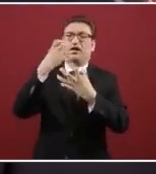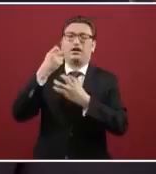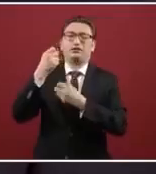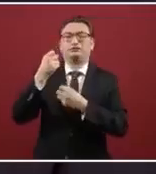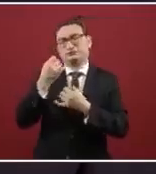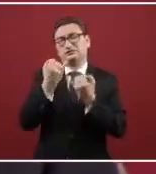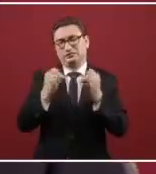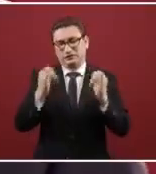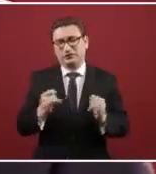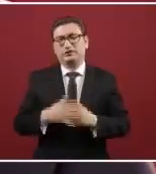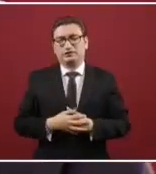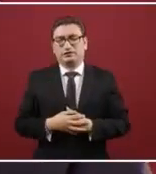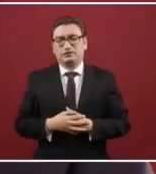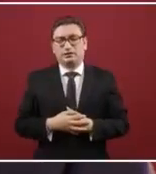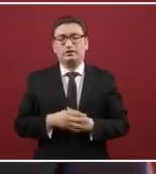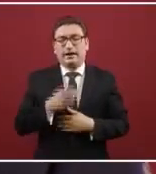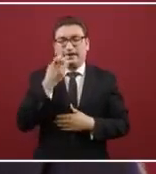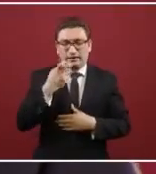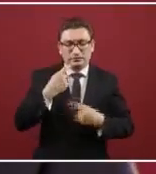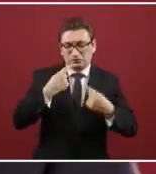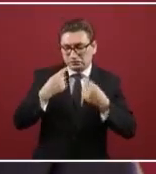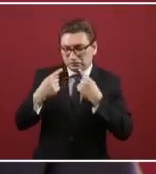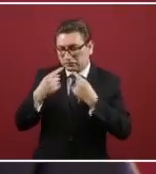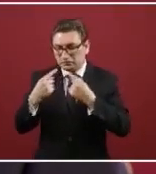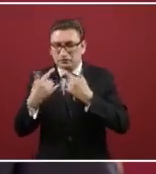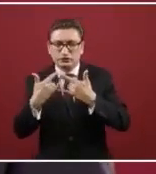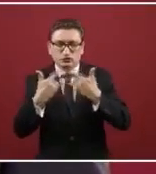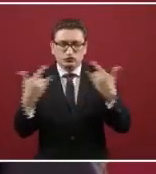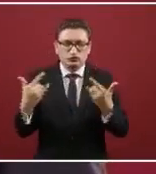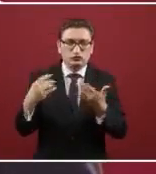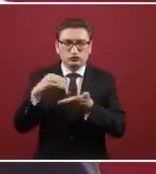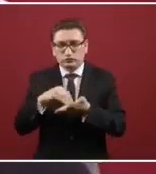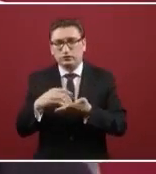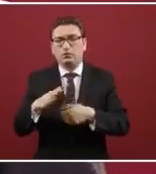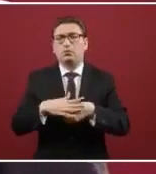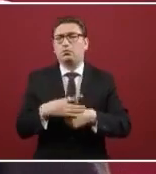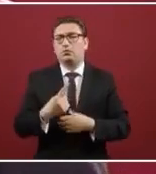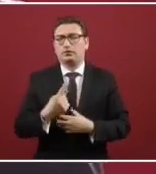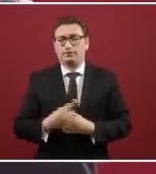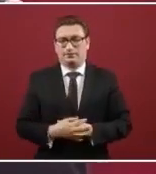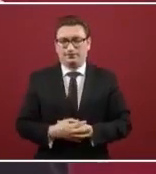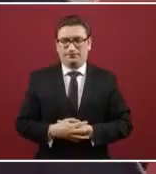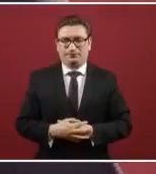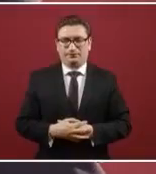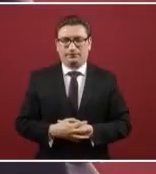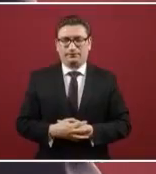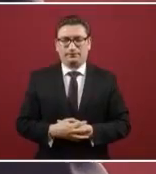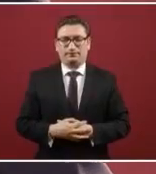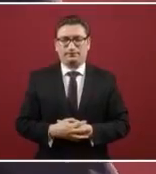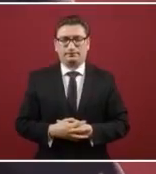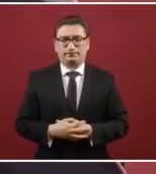Pero es un asunto de discusión histórica. porque